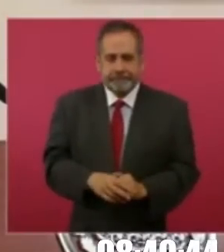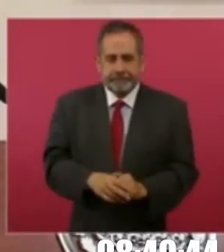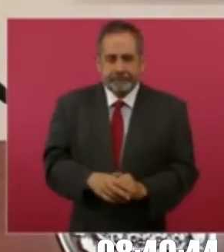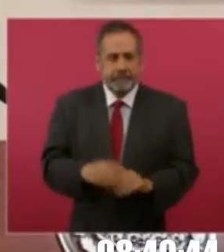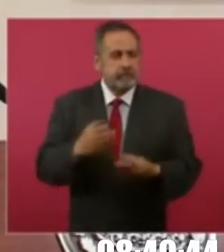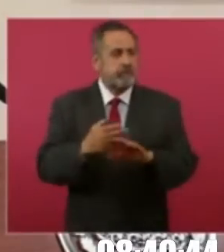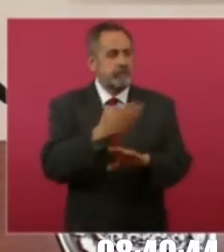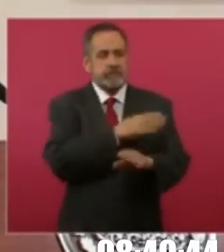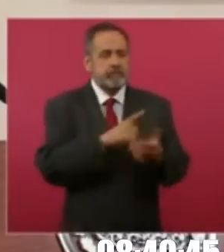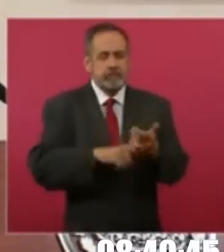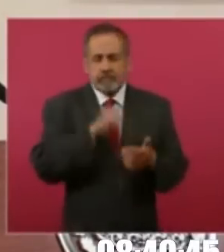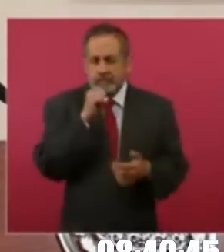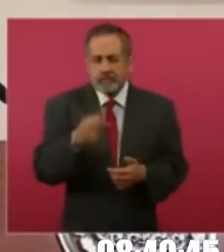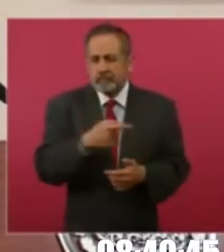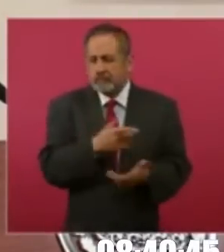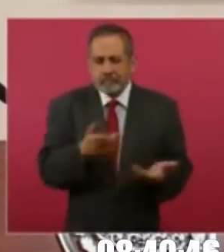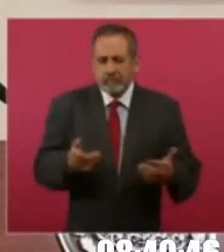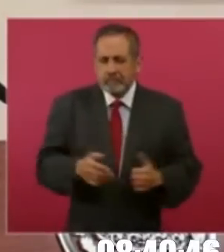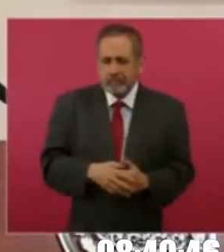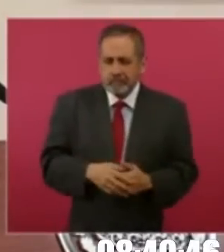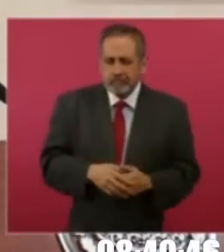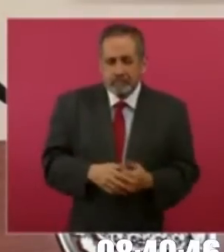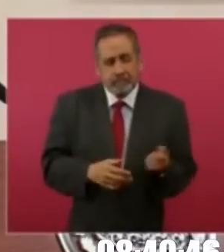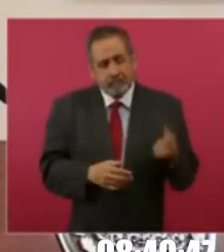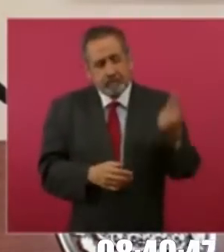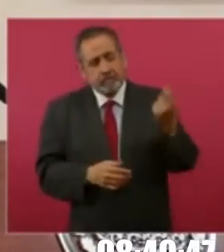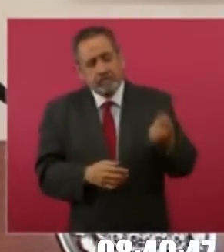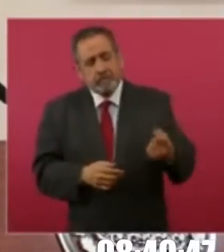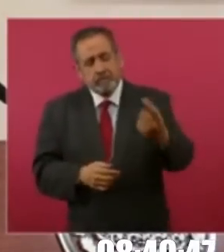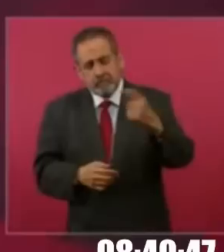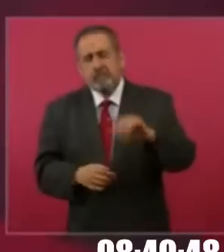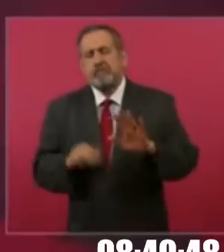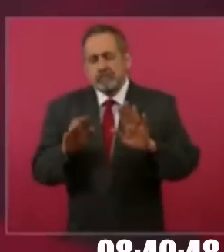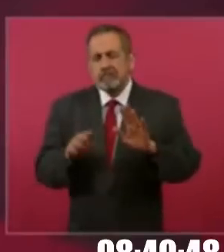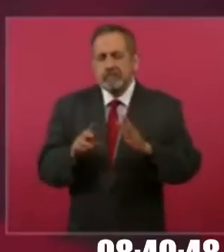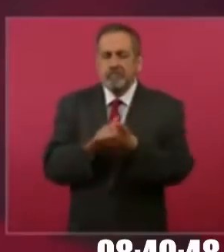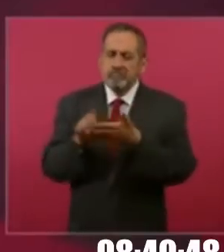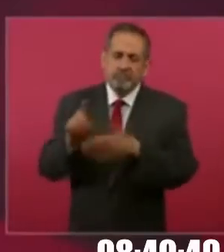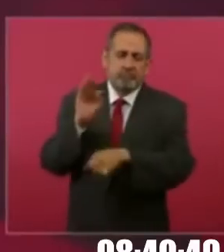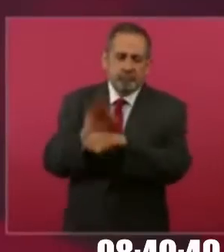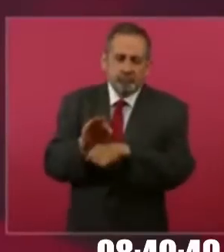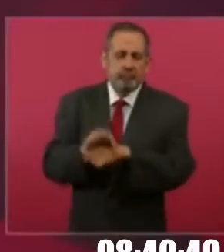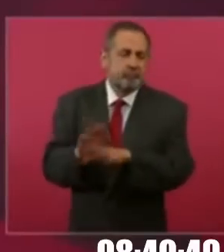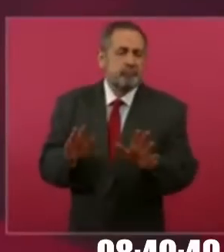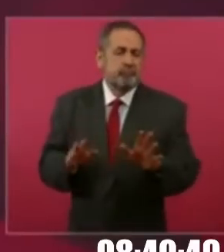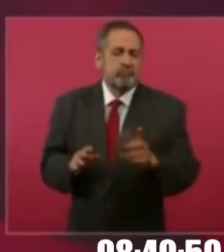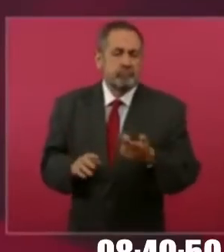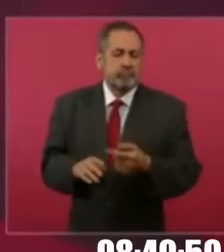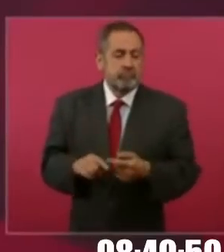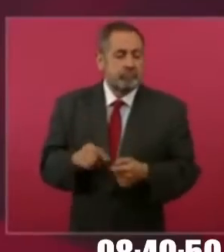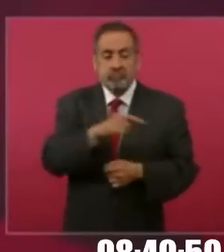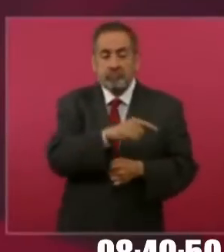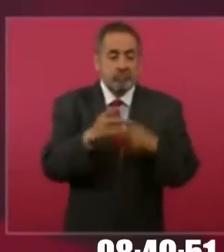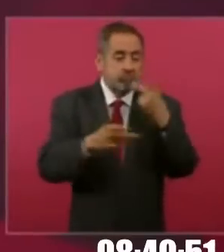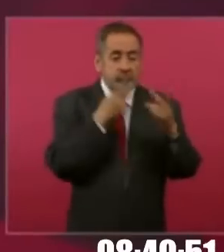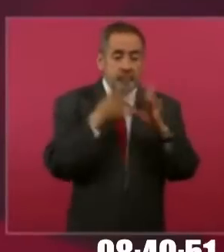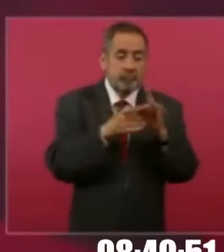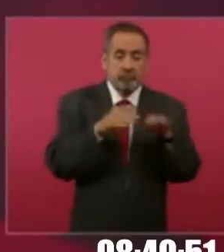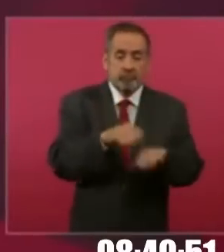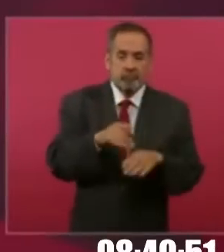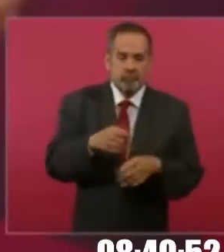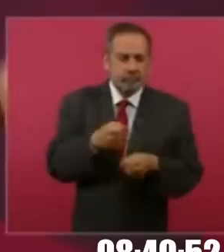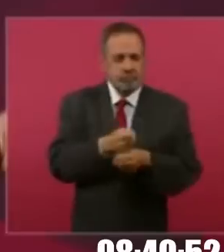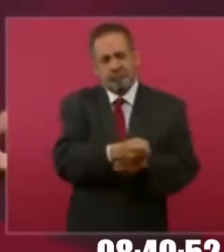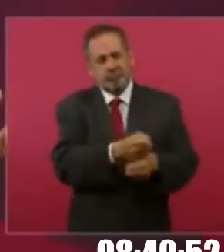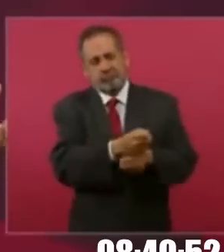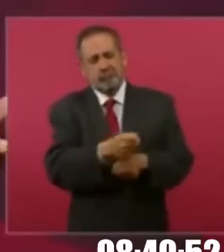antes no con rosas excepciones no tocaban esos temas de